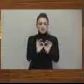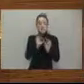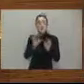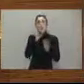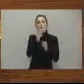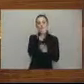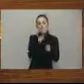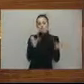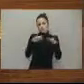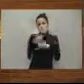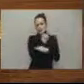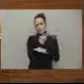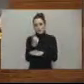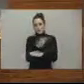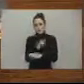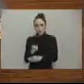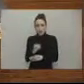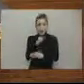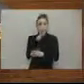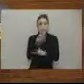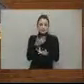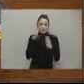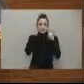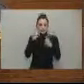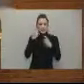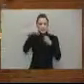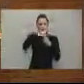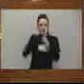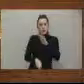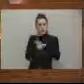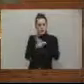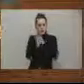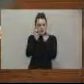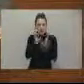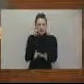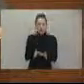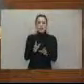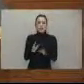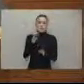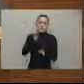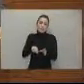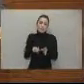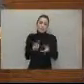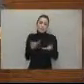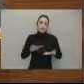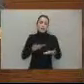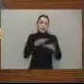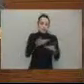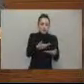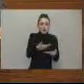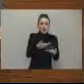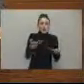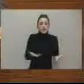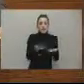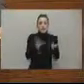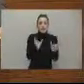grupos, buscando mantener el espíritu de la norma y dar, cobertura o incentivar a estos colectivos que nos parece que es especial